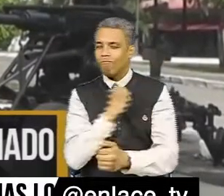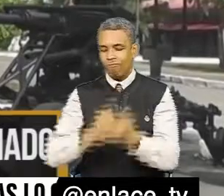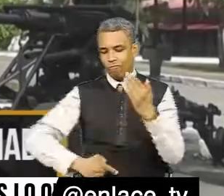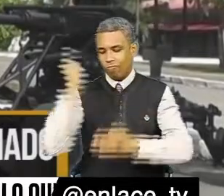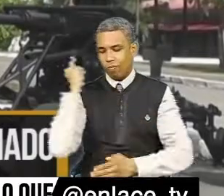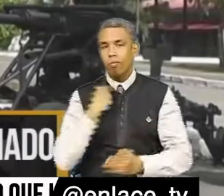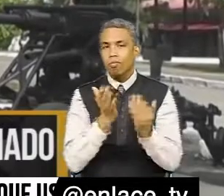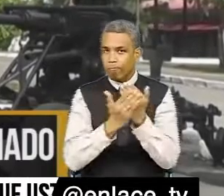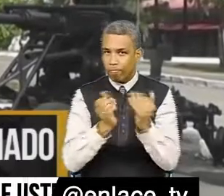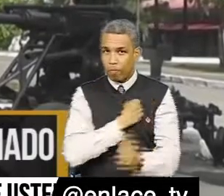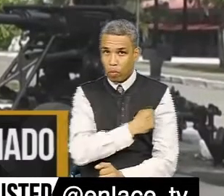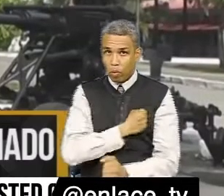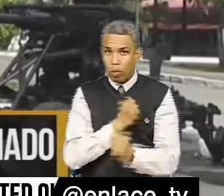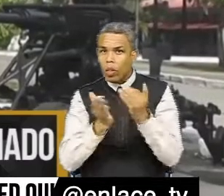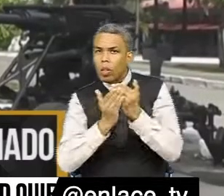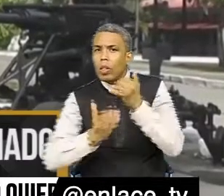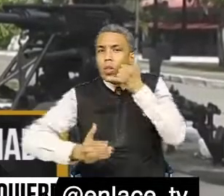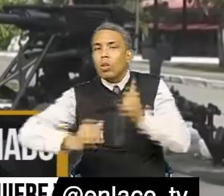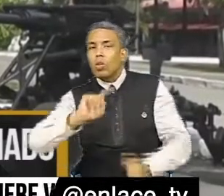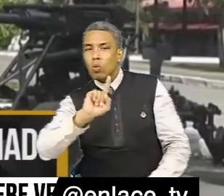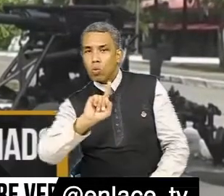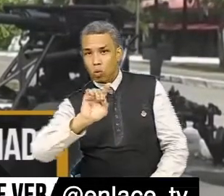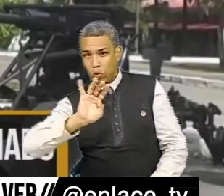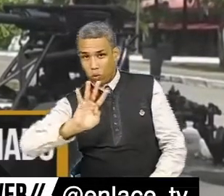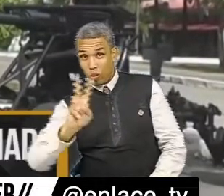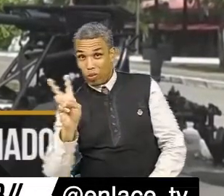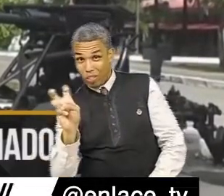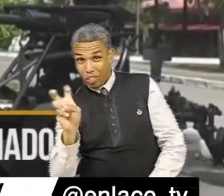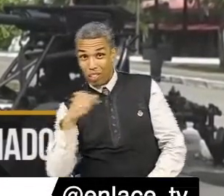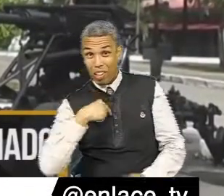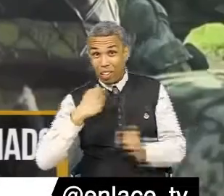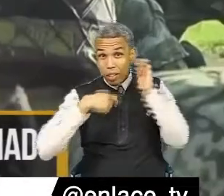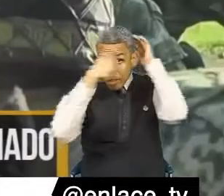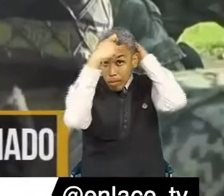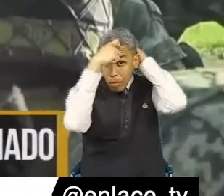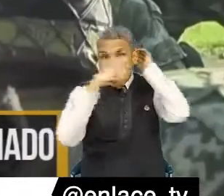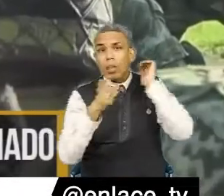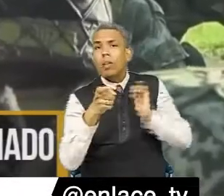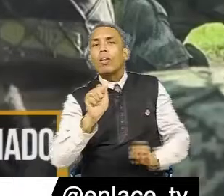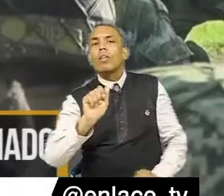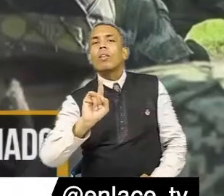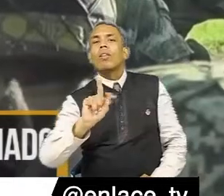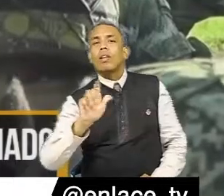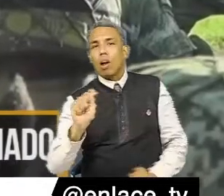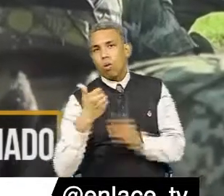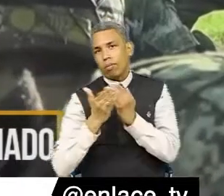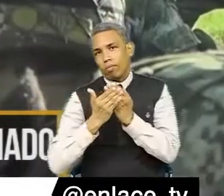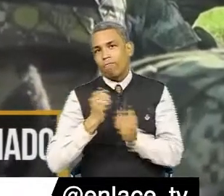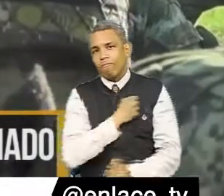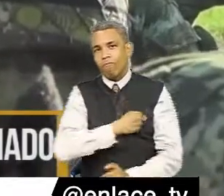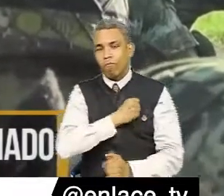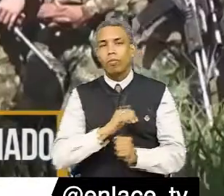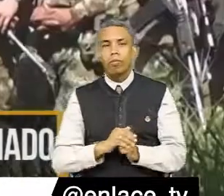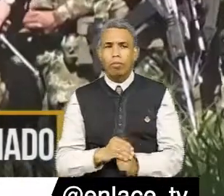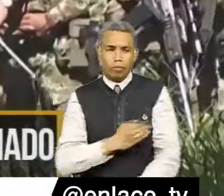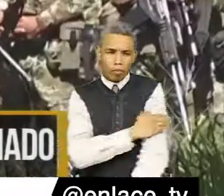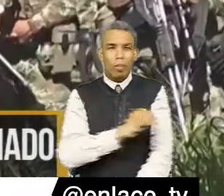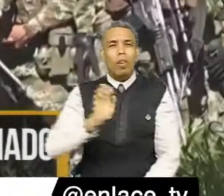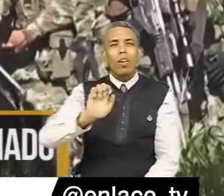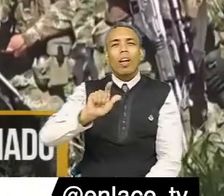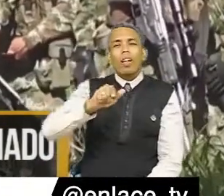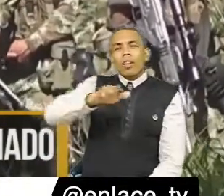al teléfono 147 del gaula militar desea entender el alto oficial confirmó la presencia de la ln en el sur de